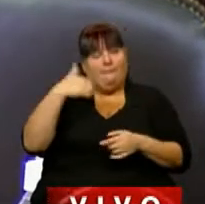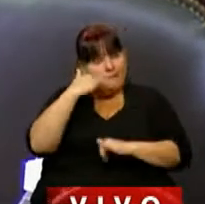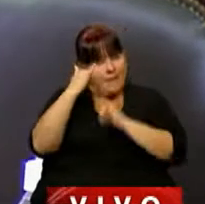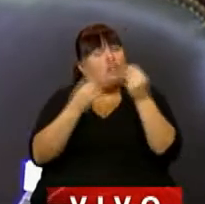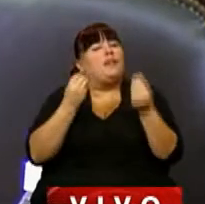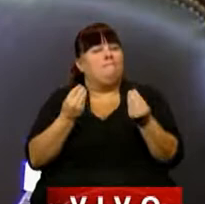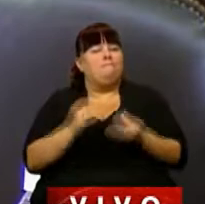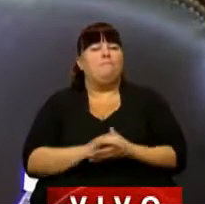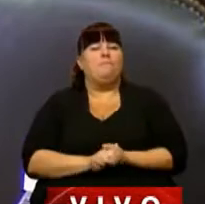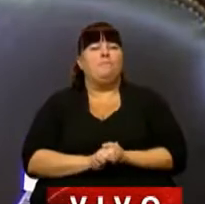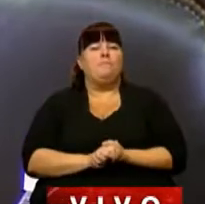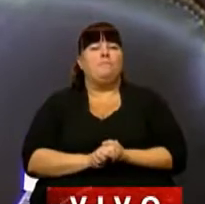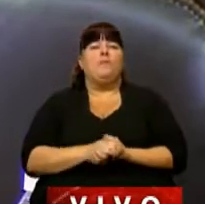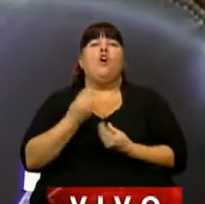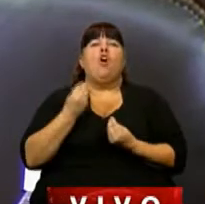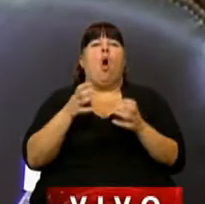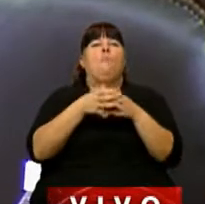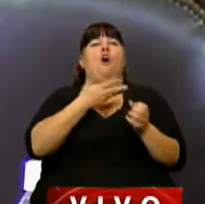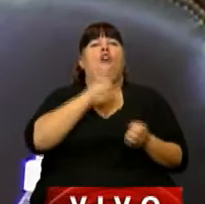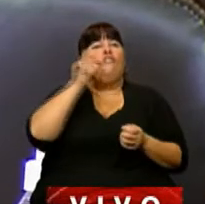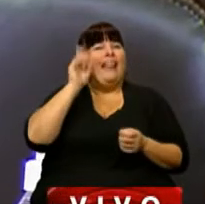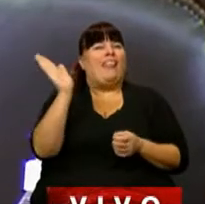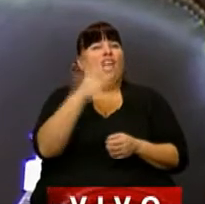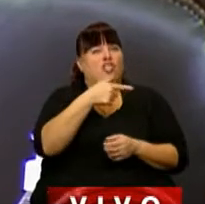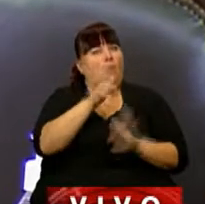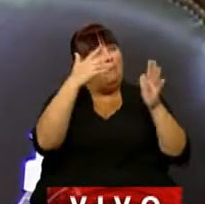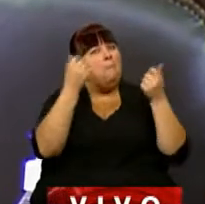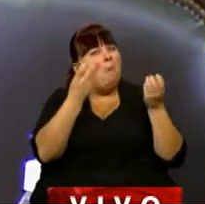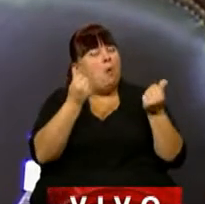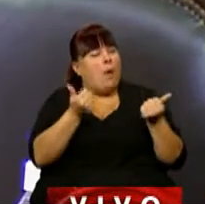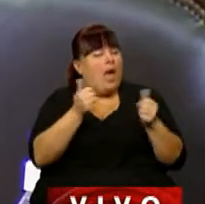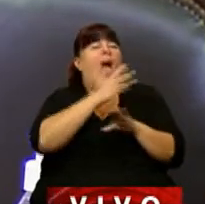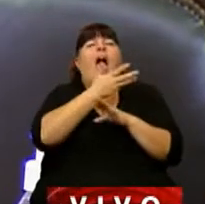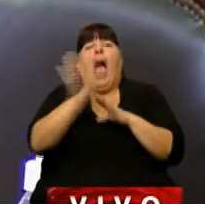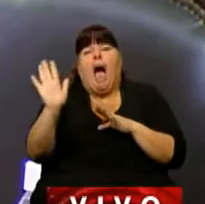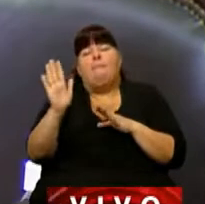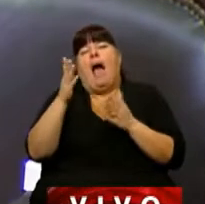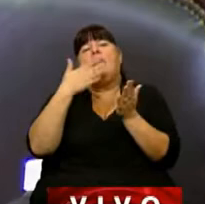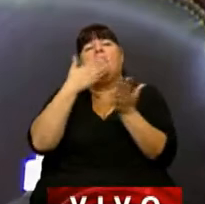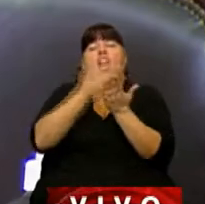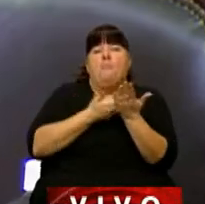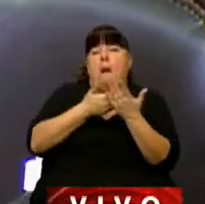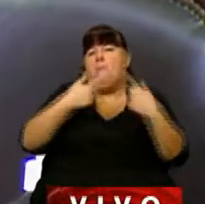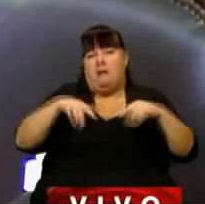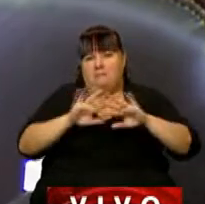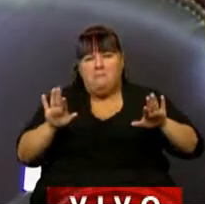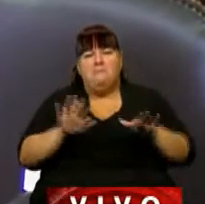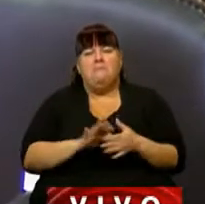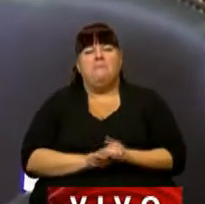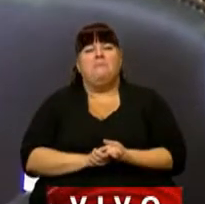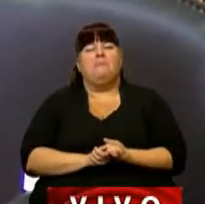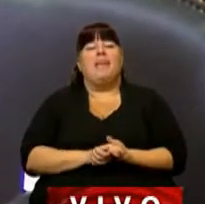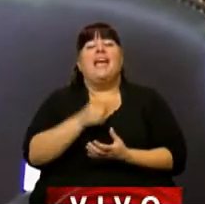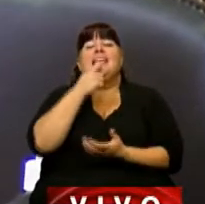también la reacción del Frente de Todos, al margen de lo instrumental. Si